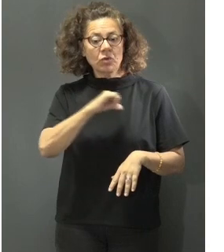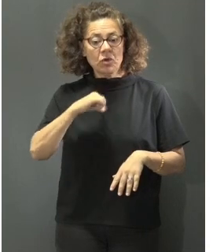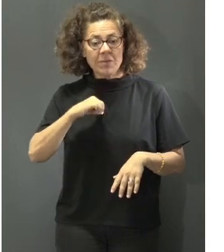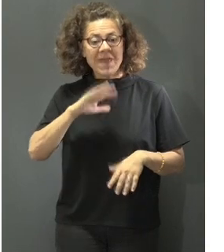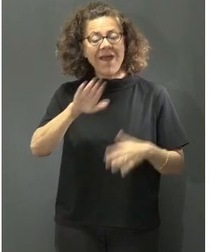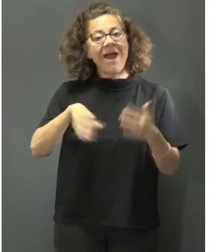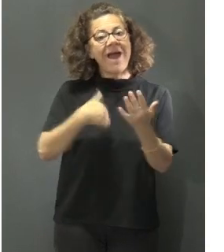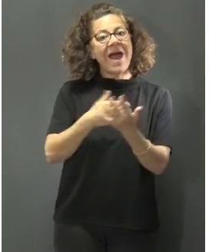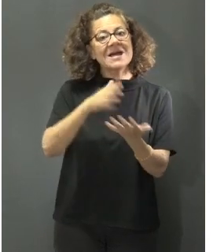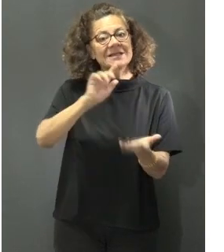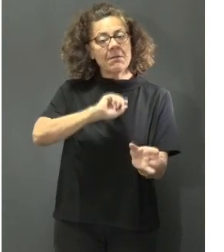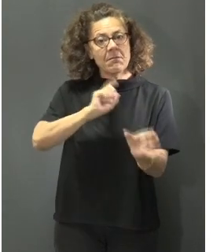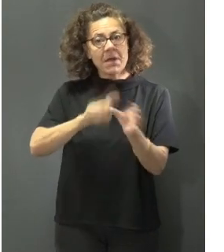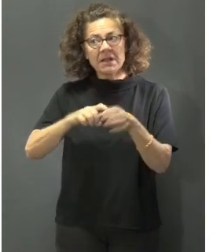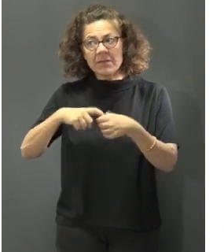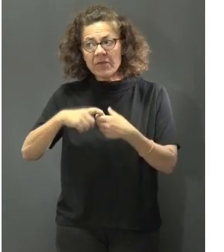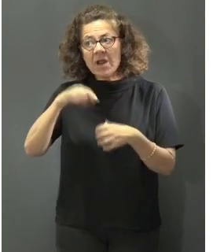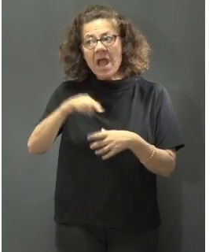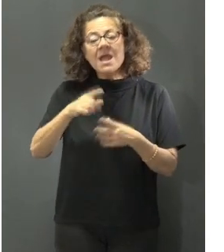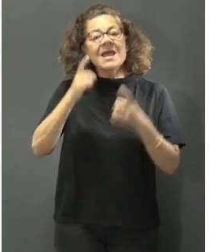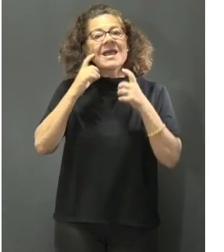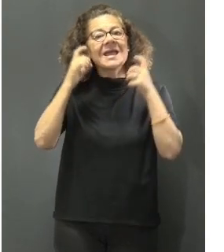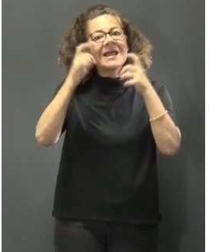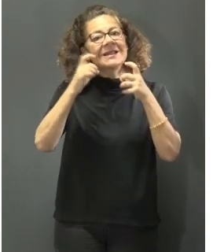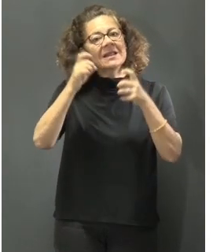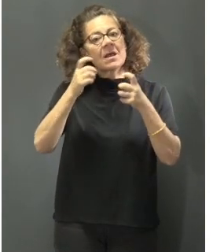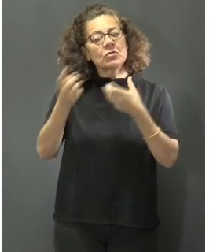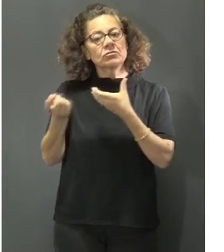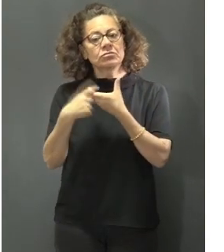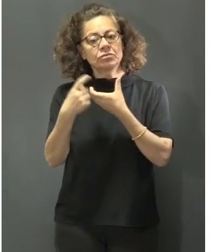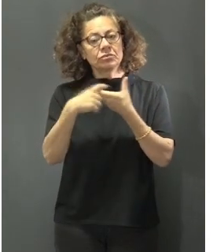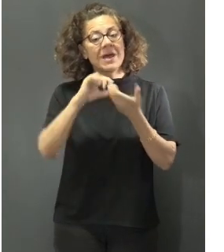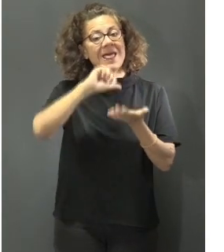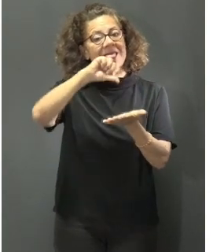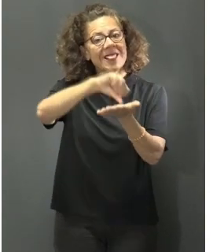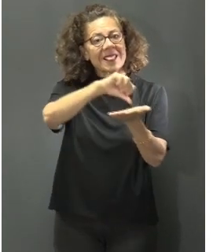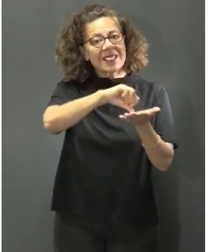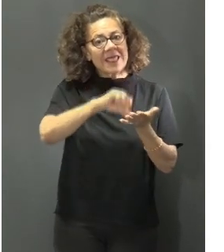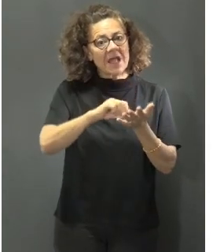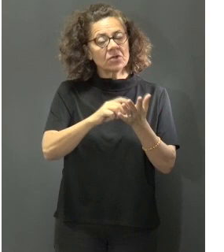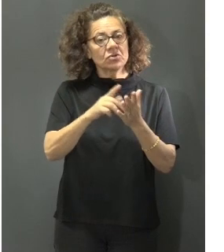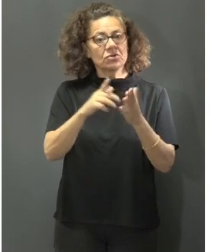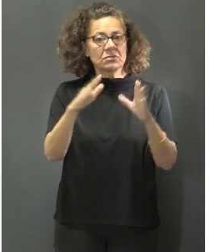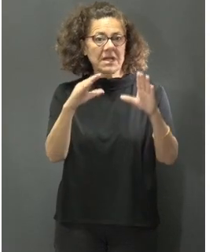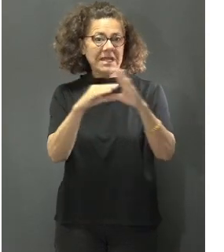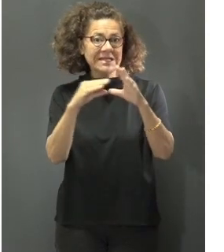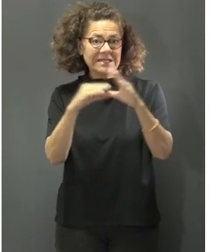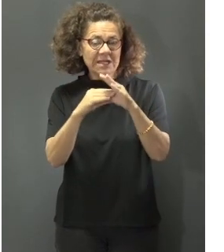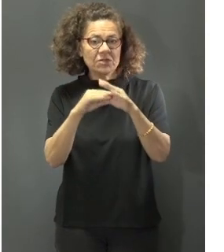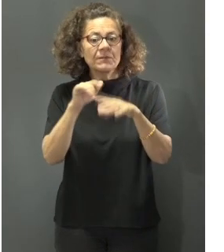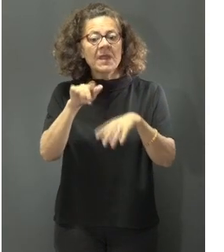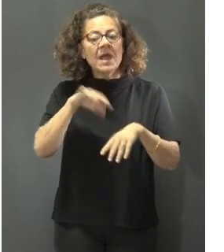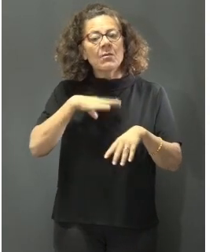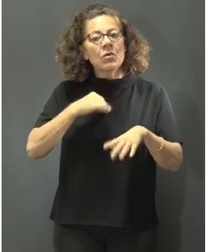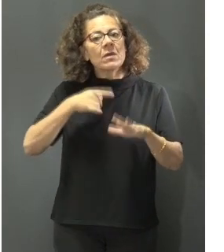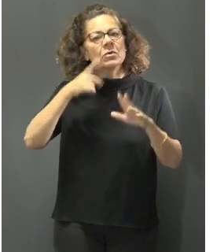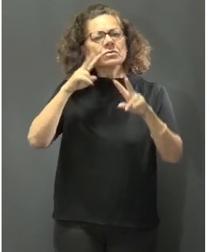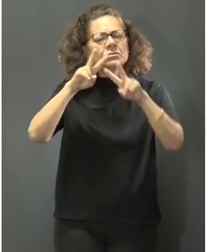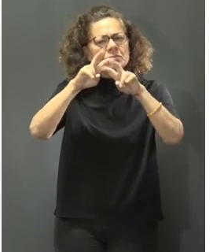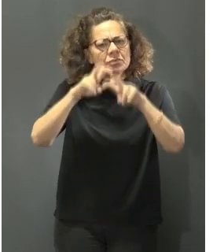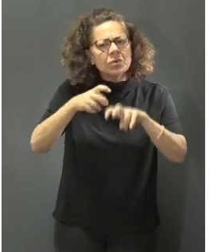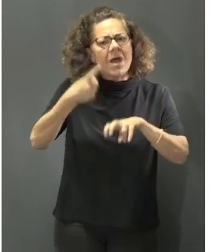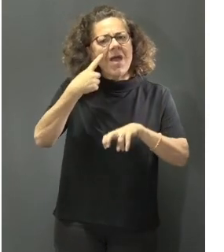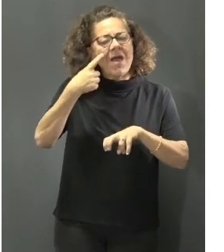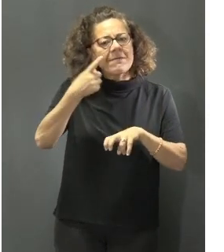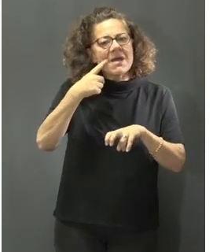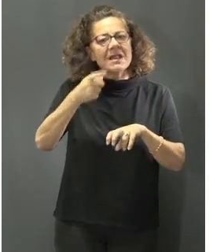Participación, y bueno, intentamos implicar a centros del Inserso para que pudiéramos explorar qué